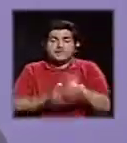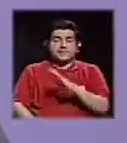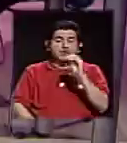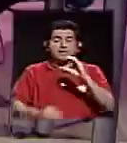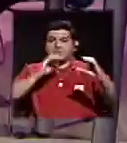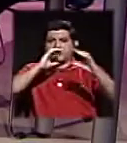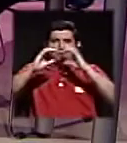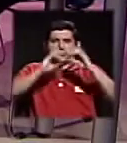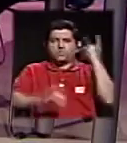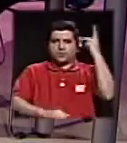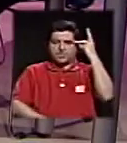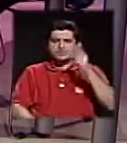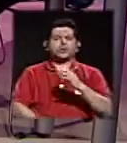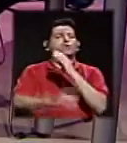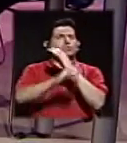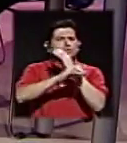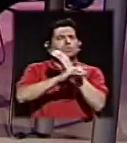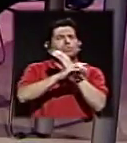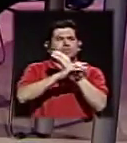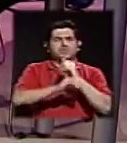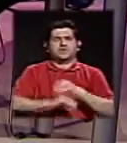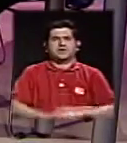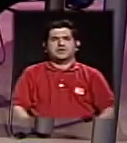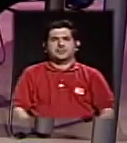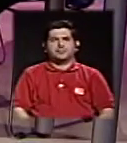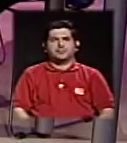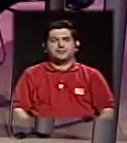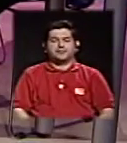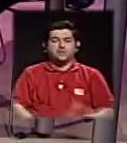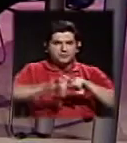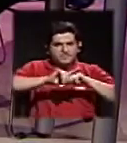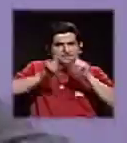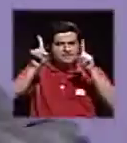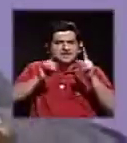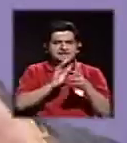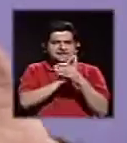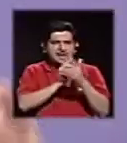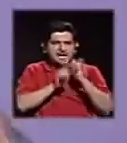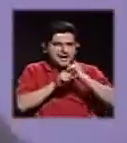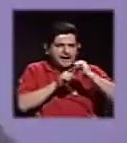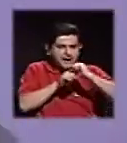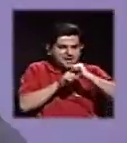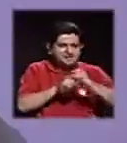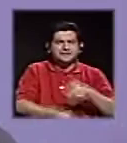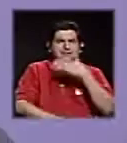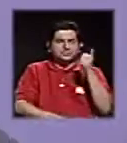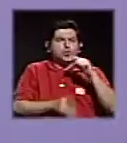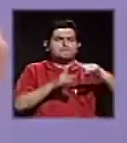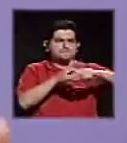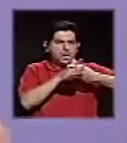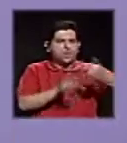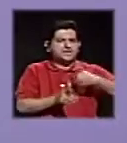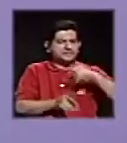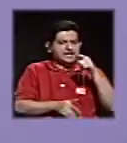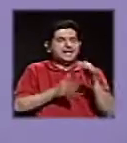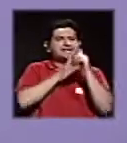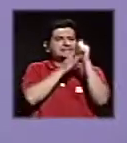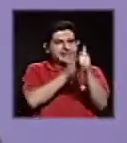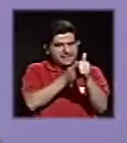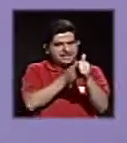equipos hay que tener cuidado con distinguir verdad una capacitación para darle mejores herramientas a ese